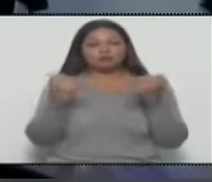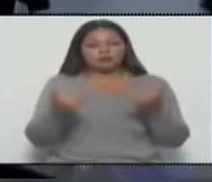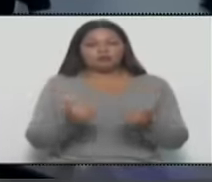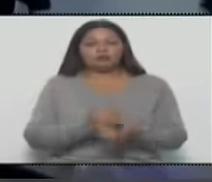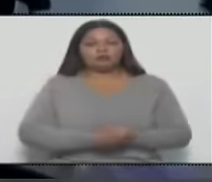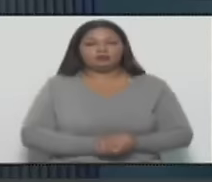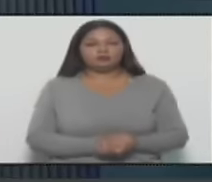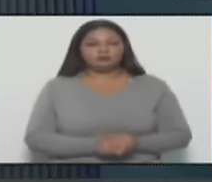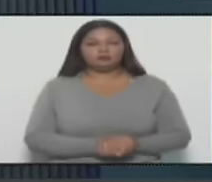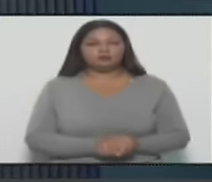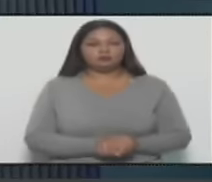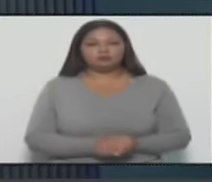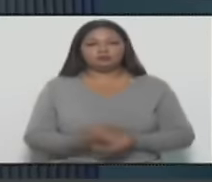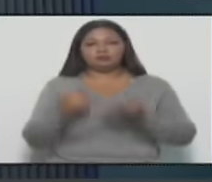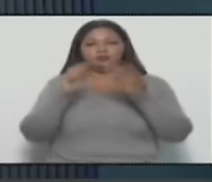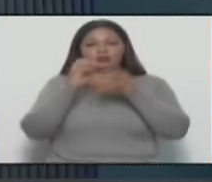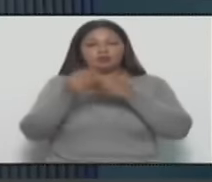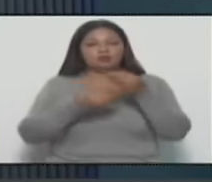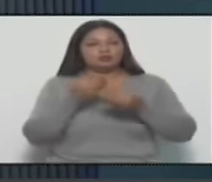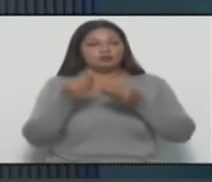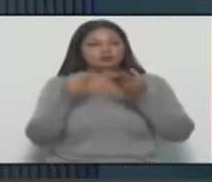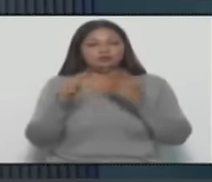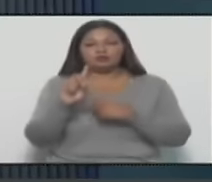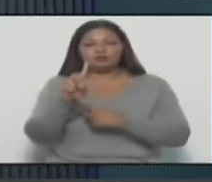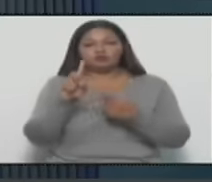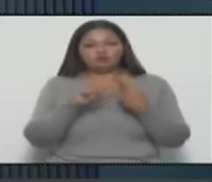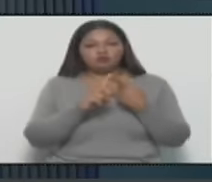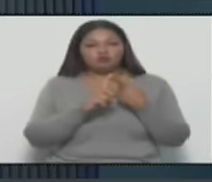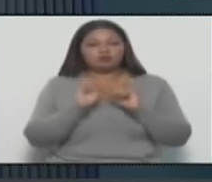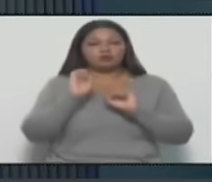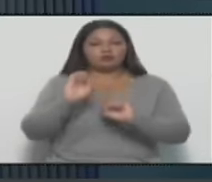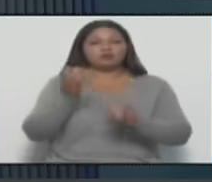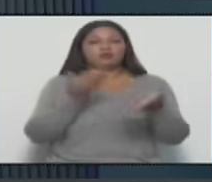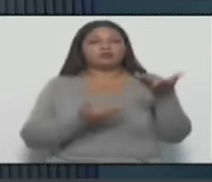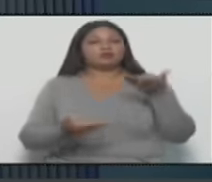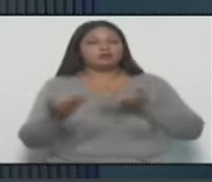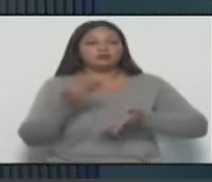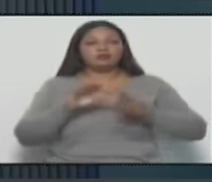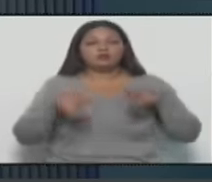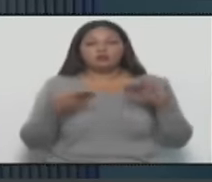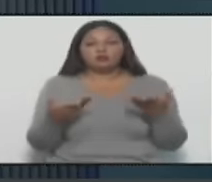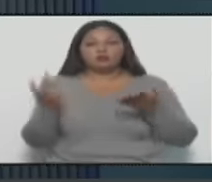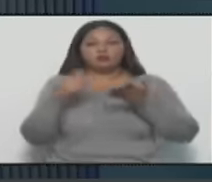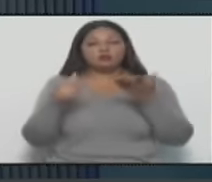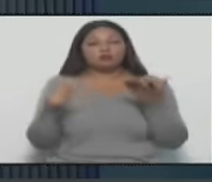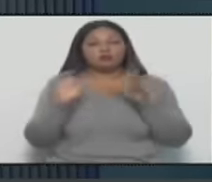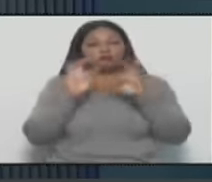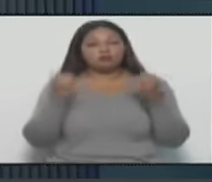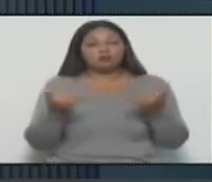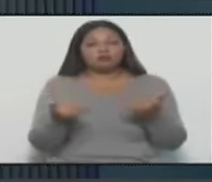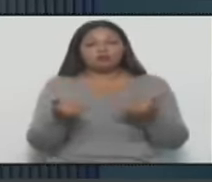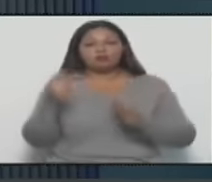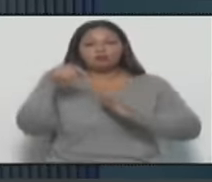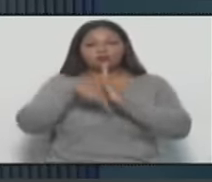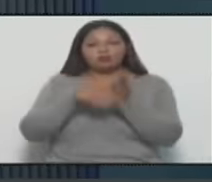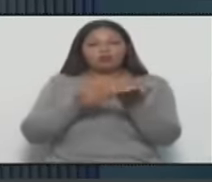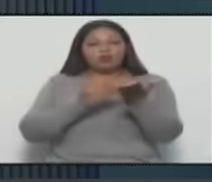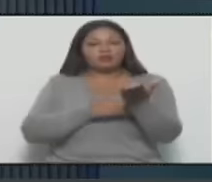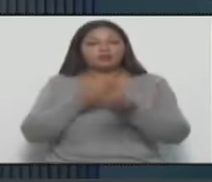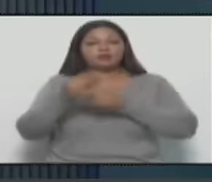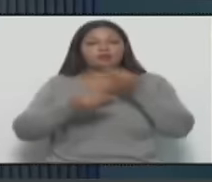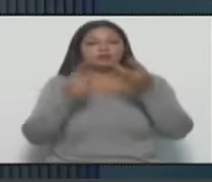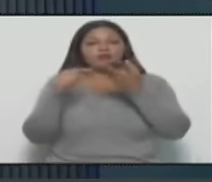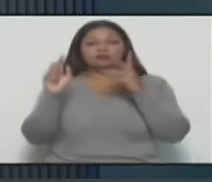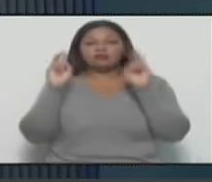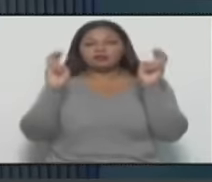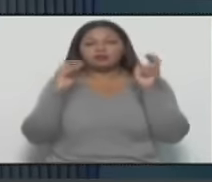de ciberataques que se van generando, nos habló de uno que es la denegación de servicio. ¿Cuáles son los otros tipos, antes de profundizar en los otros temas, cuáles